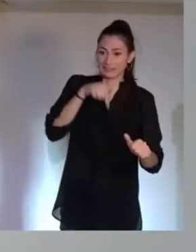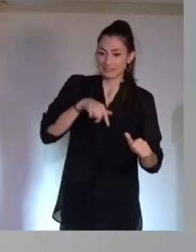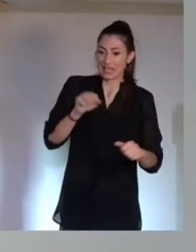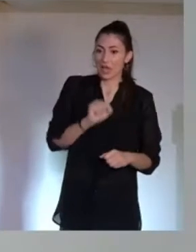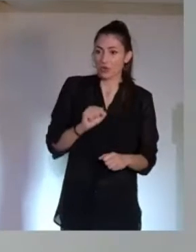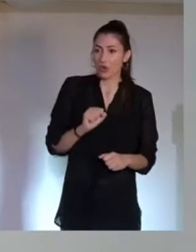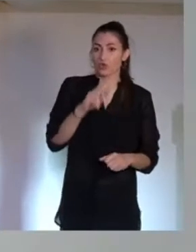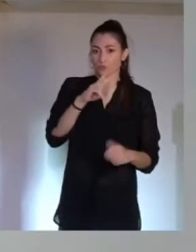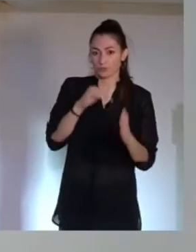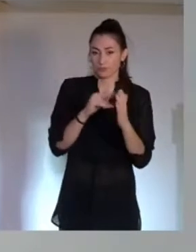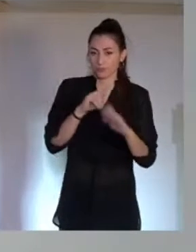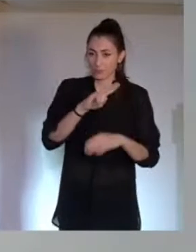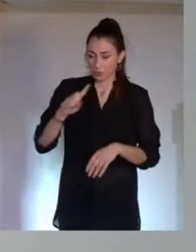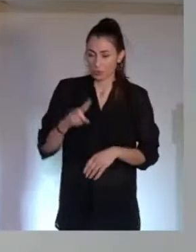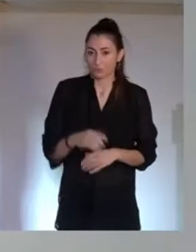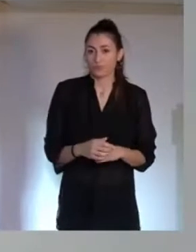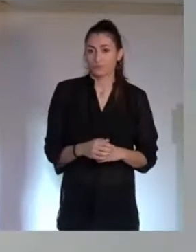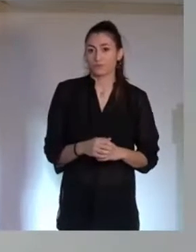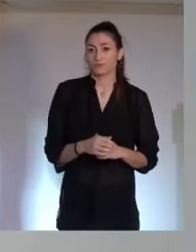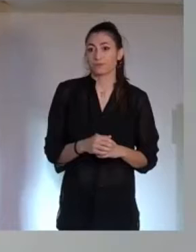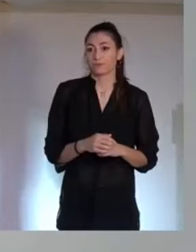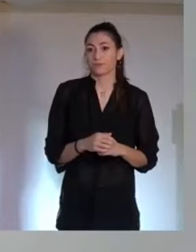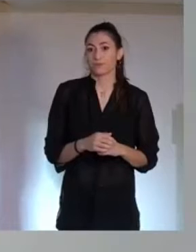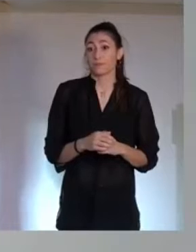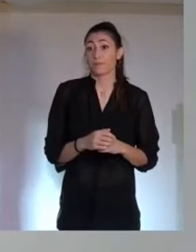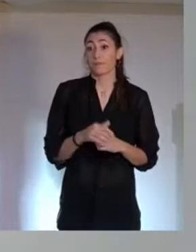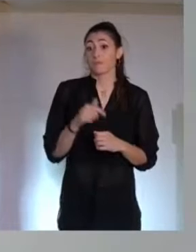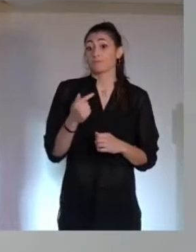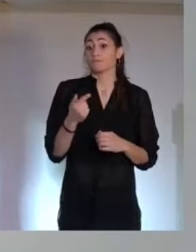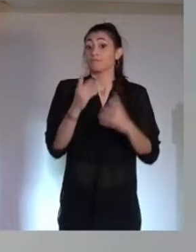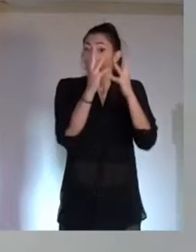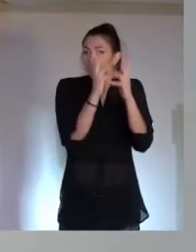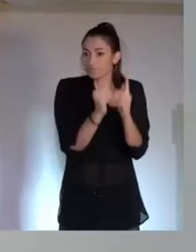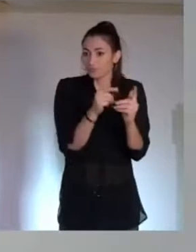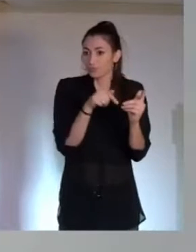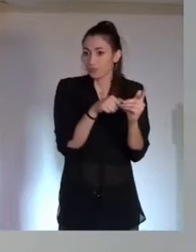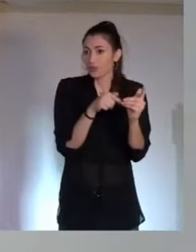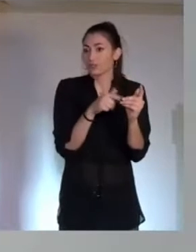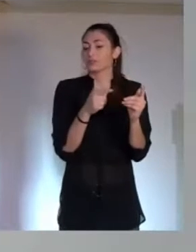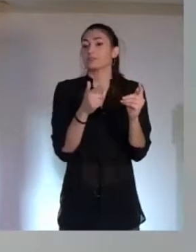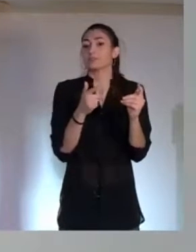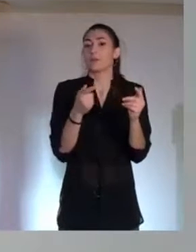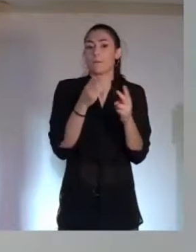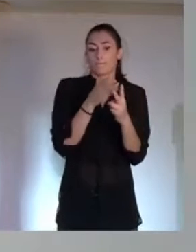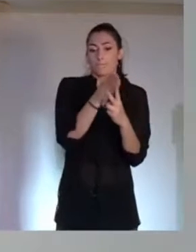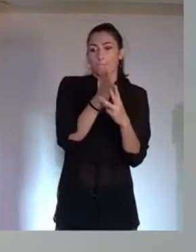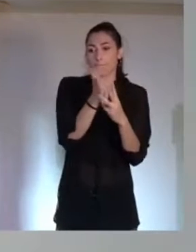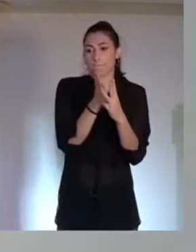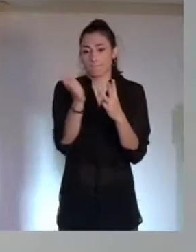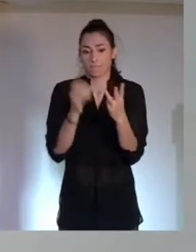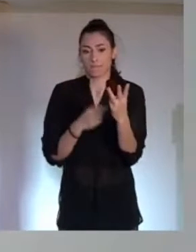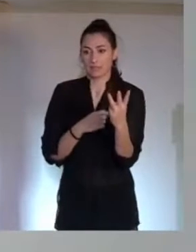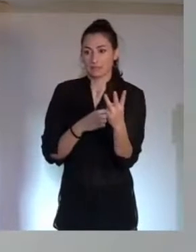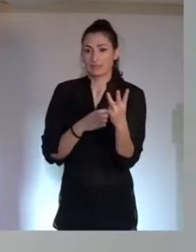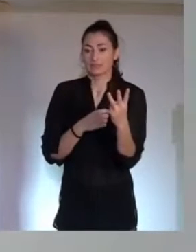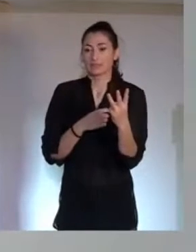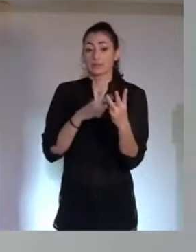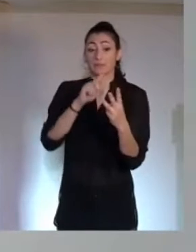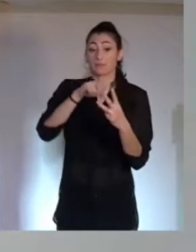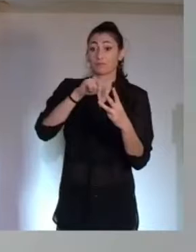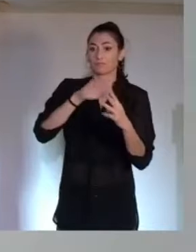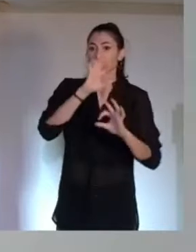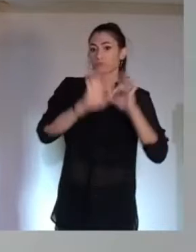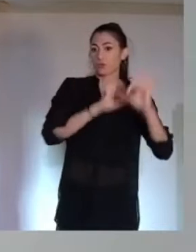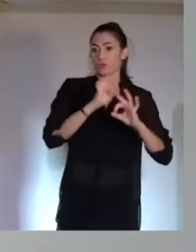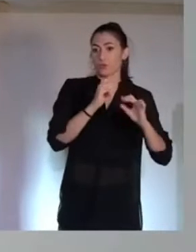año 2021. Esta rendición de cuentas la vamos a dividir en tres secciones. La primera centrada más en la